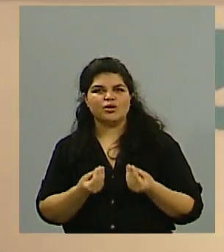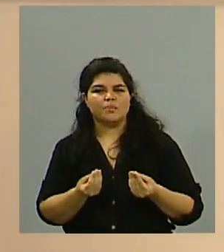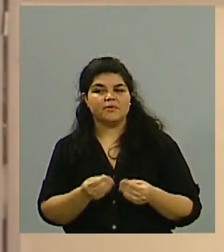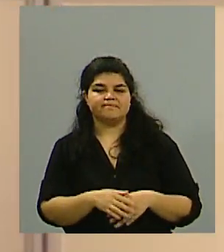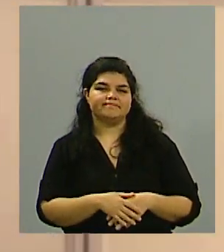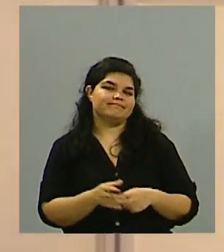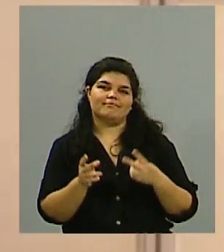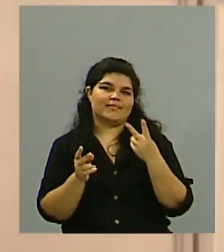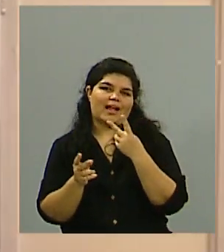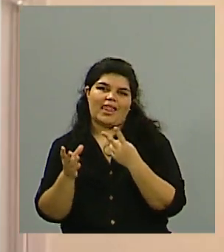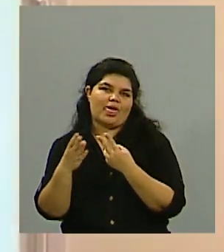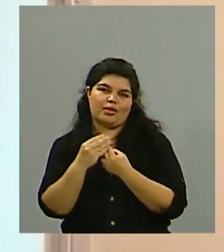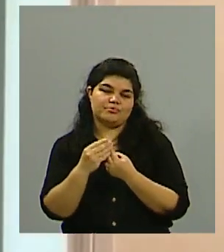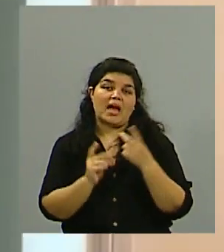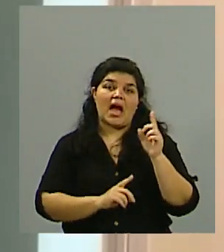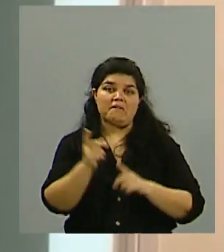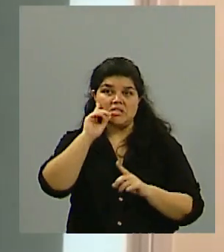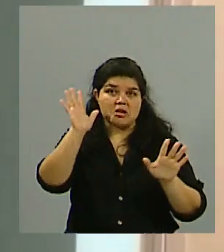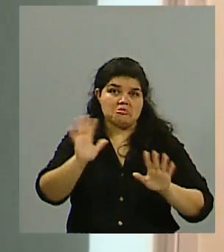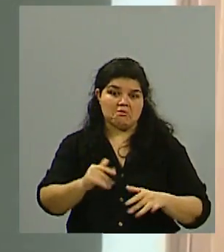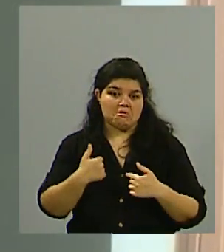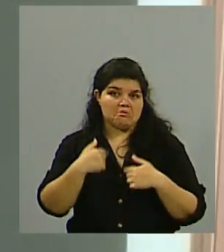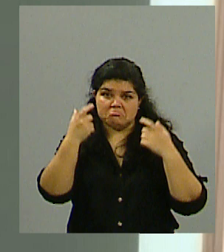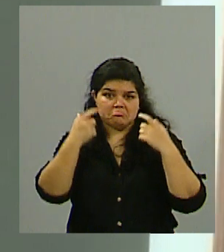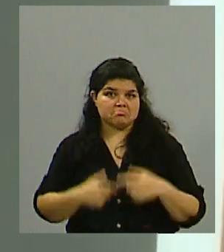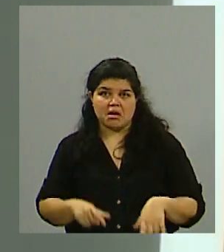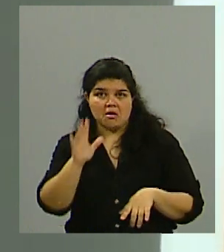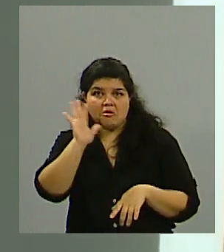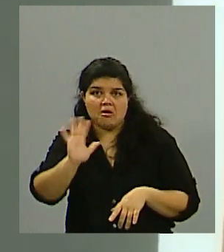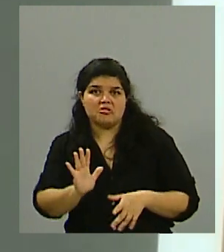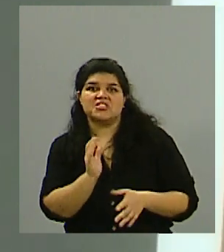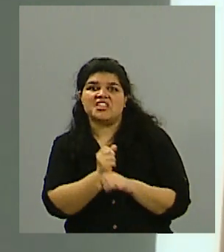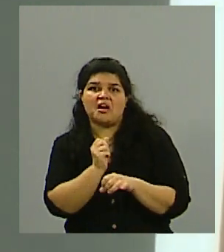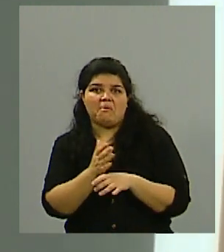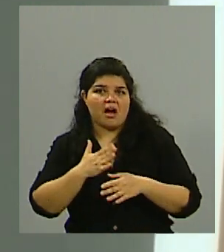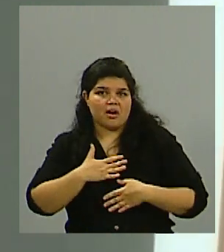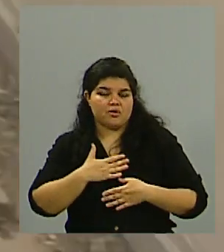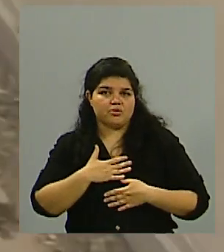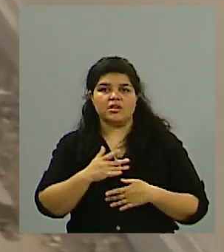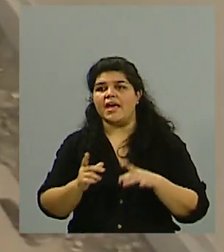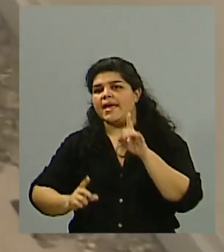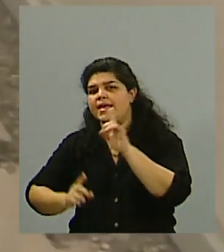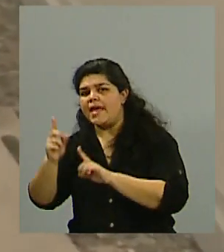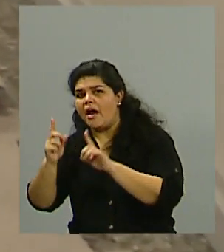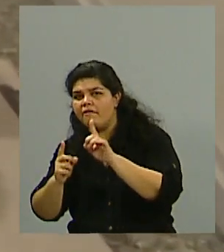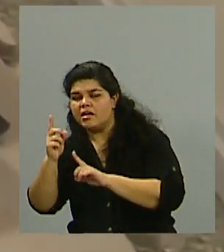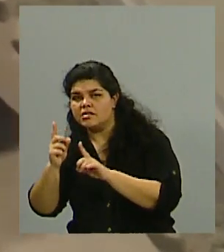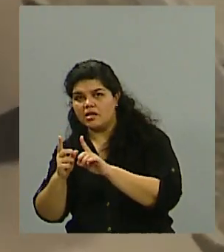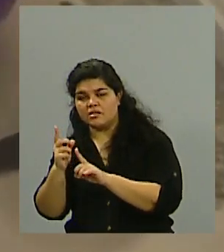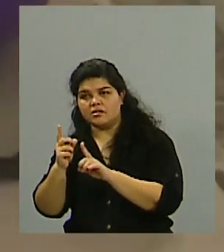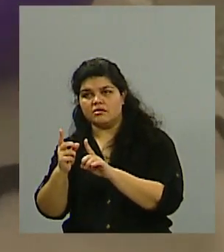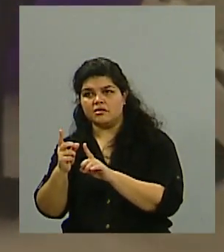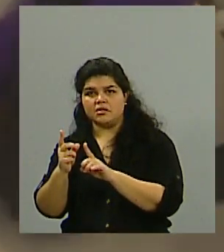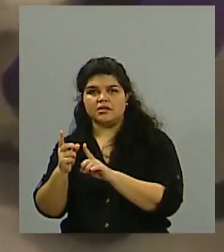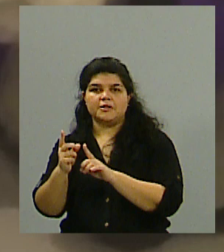cosas. A veces no nos conocen, entonces, bueno, dan muchas vueltas. Claro. Y por otro lado, en realidad, porque es también el